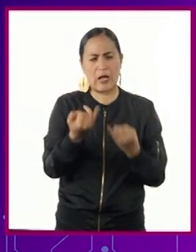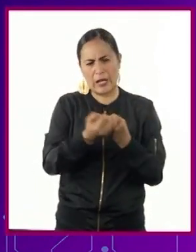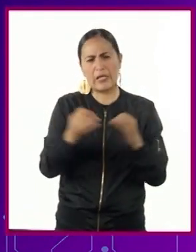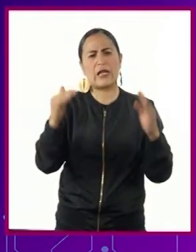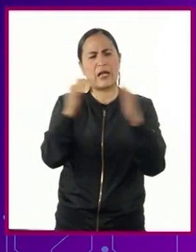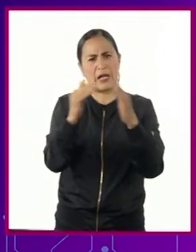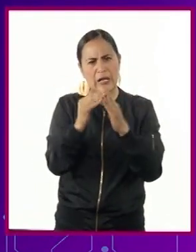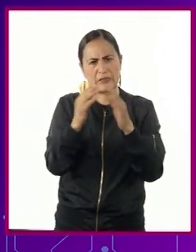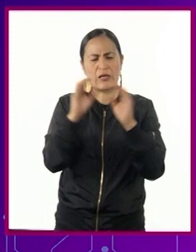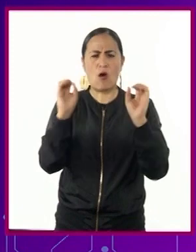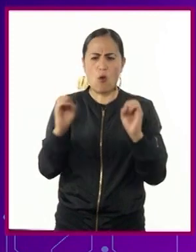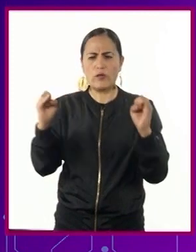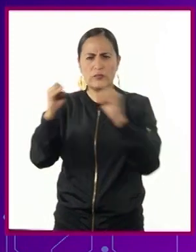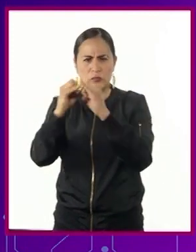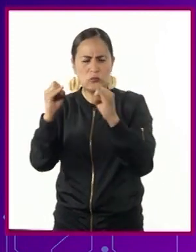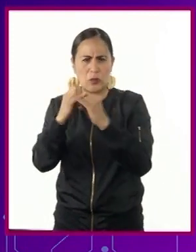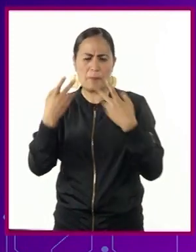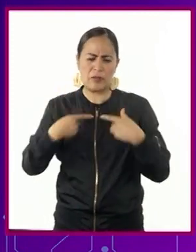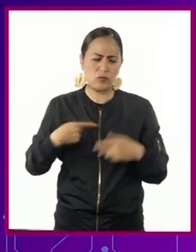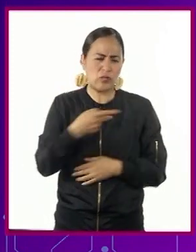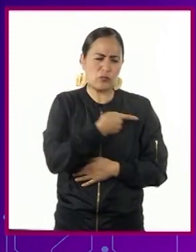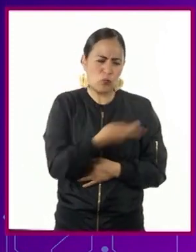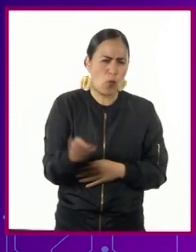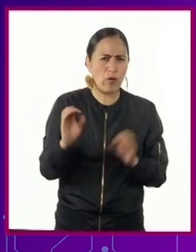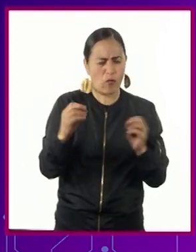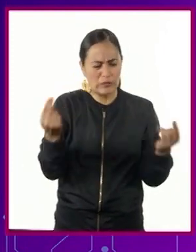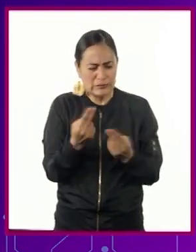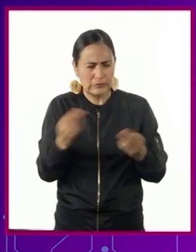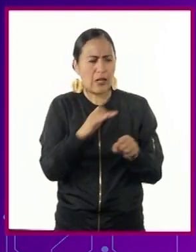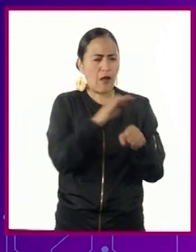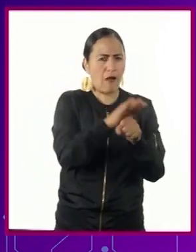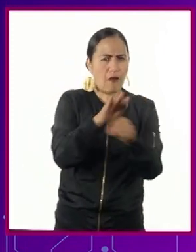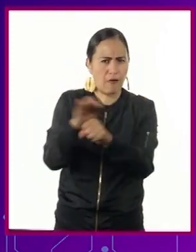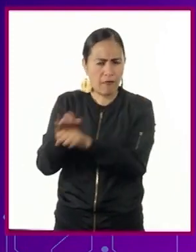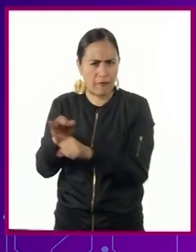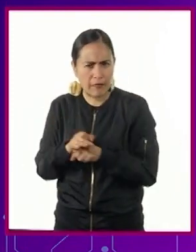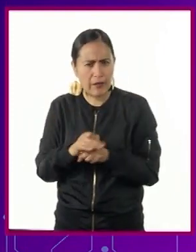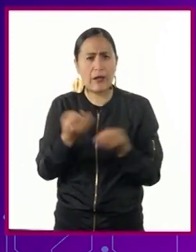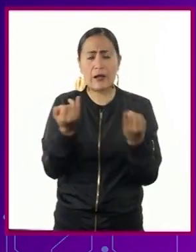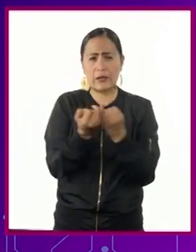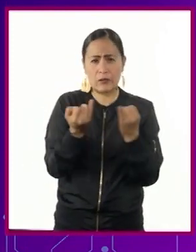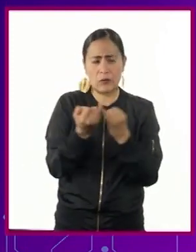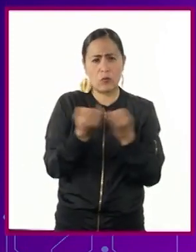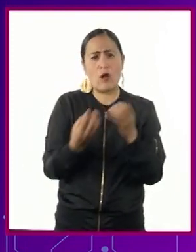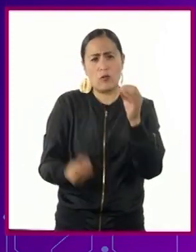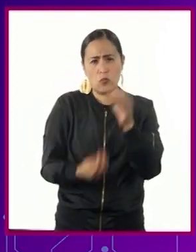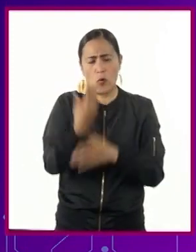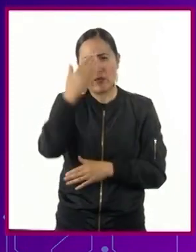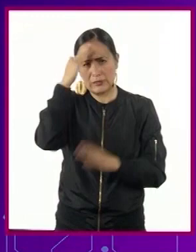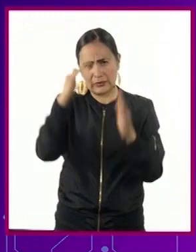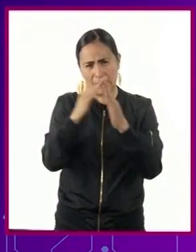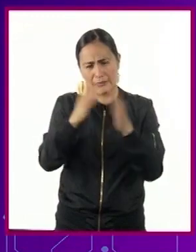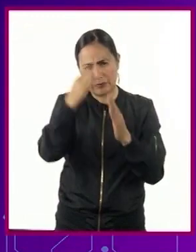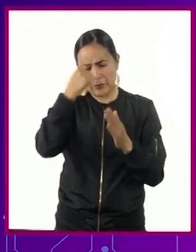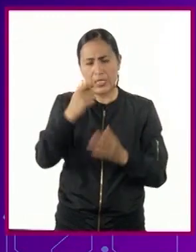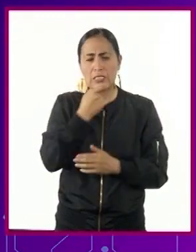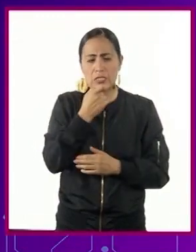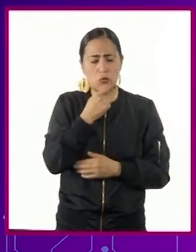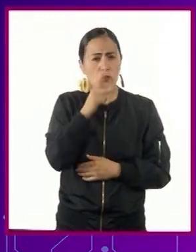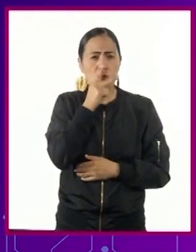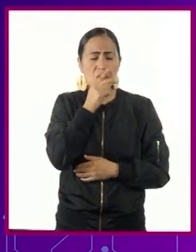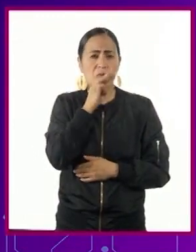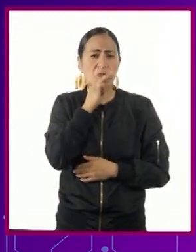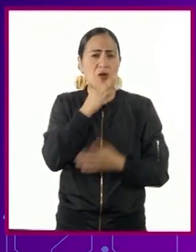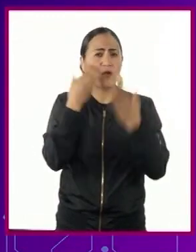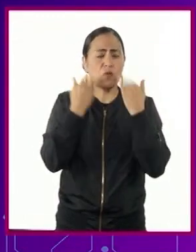instituciones dedicadas al auxilio de la gente necesitada, a la vez que permitiría establecer nuevos orfanatos, comedores públicos,